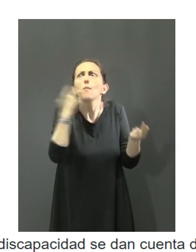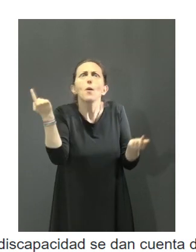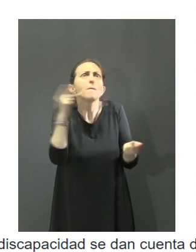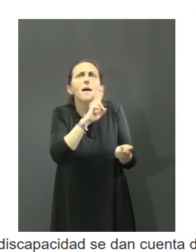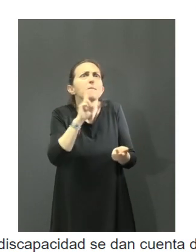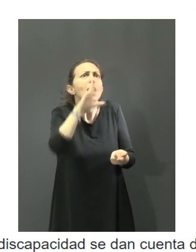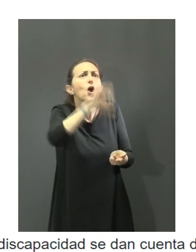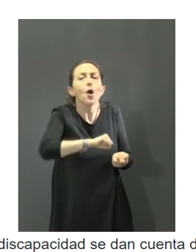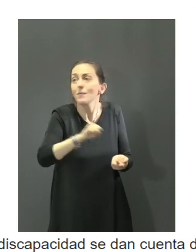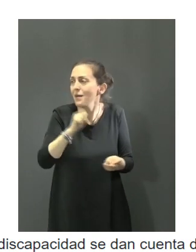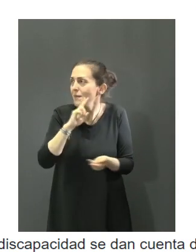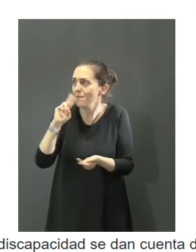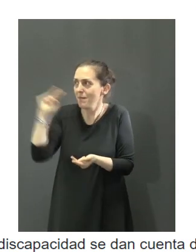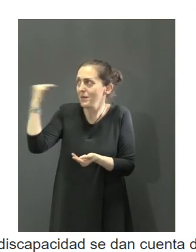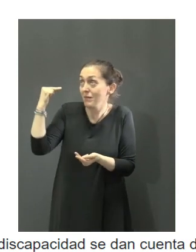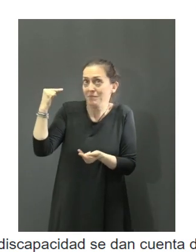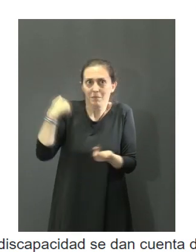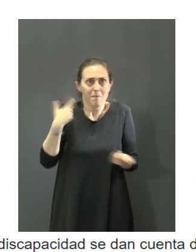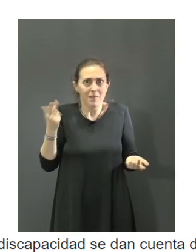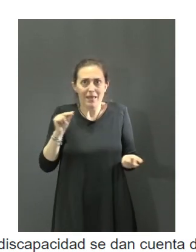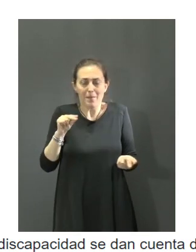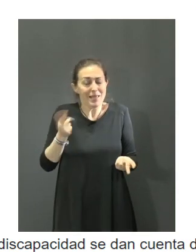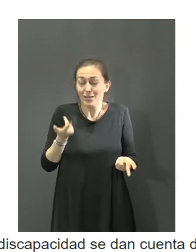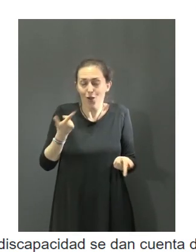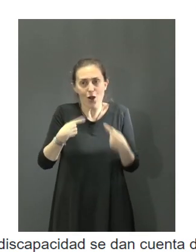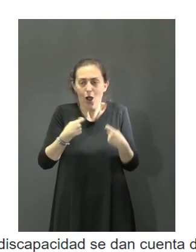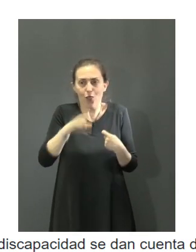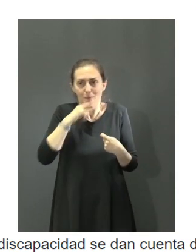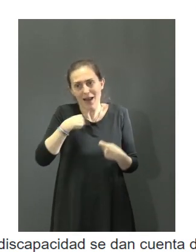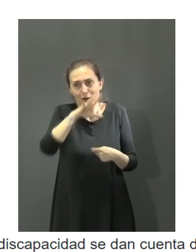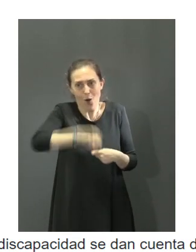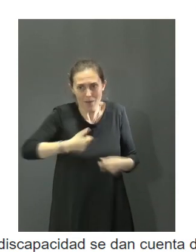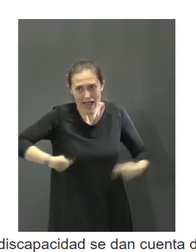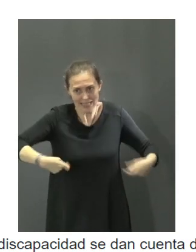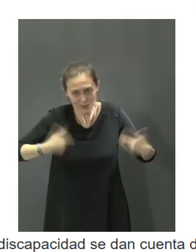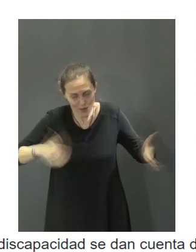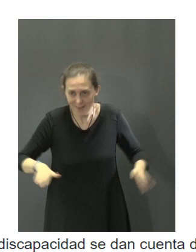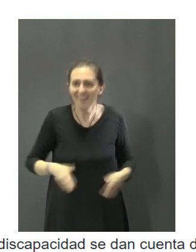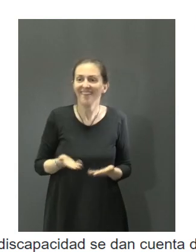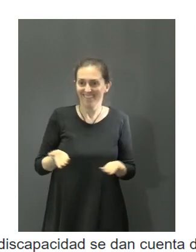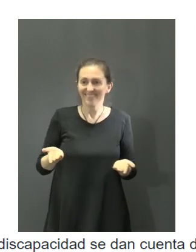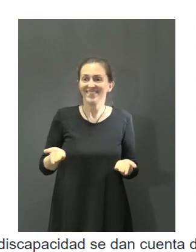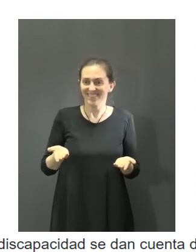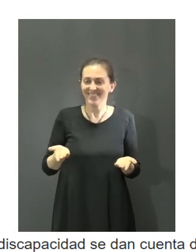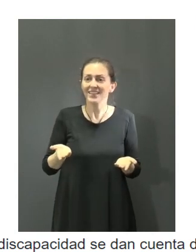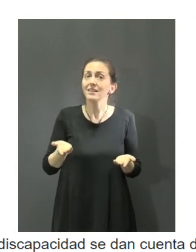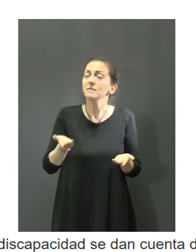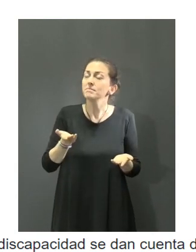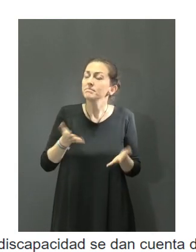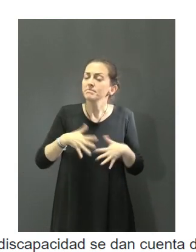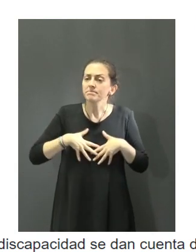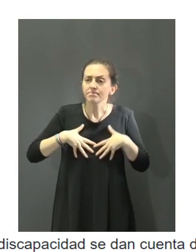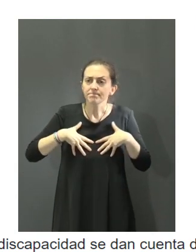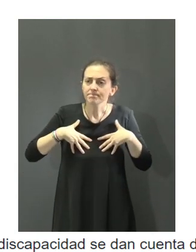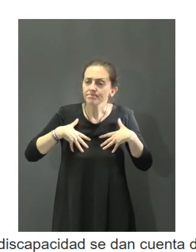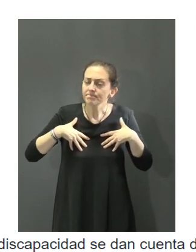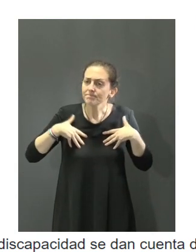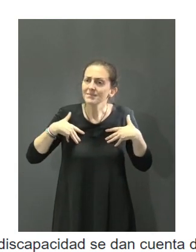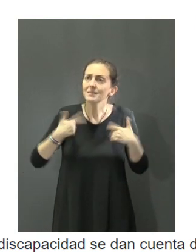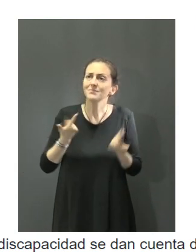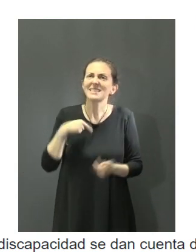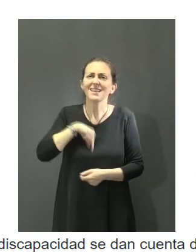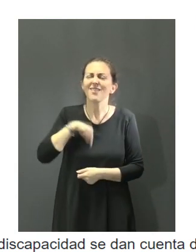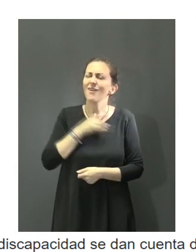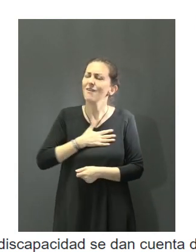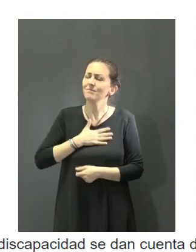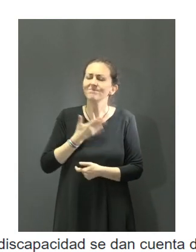madre me mira con una cara de mal negocio hecho yo viniendo aquí, me parece, ¿eh? Y la verdad que es muy